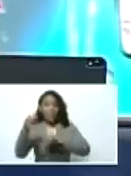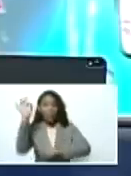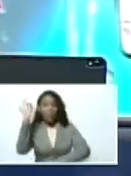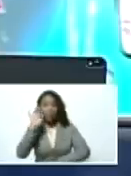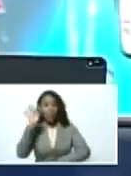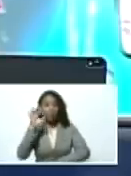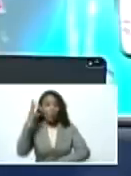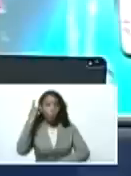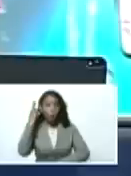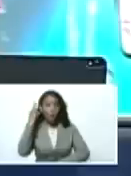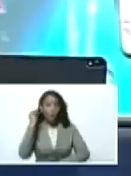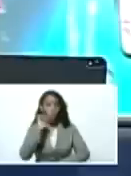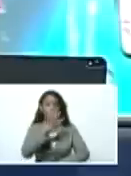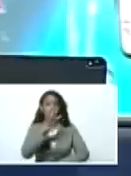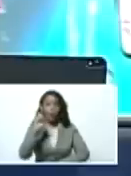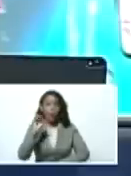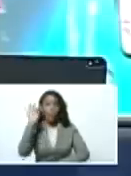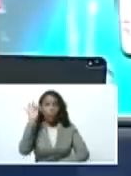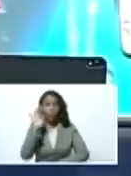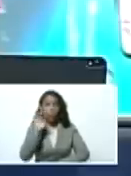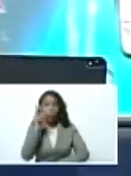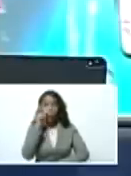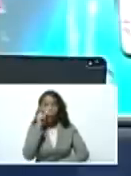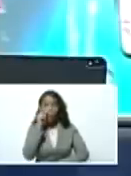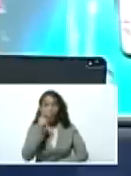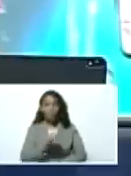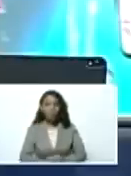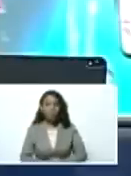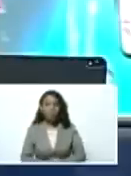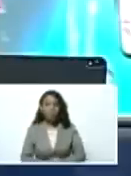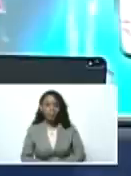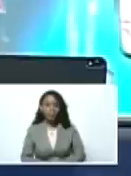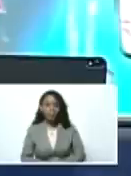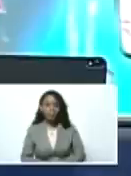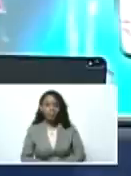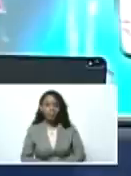60% mujeres, 40% hombres.